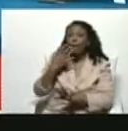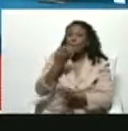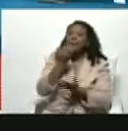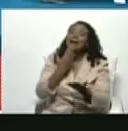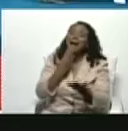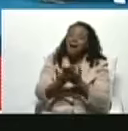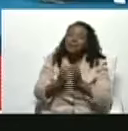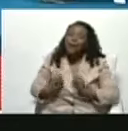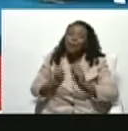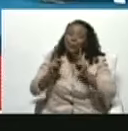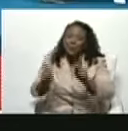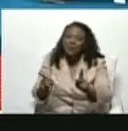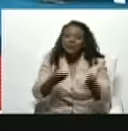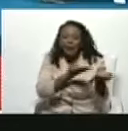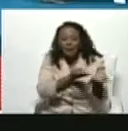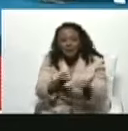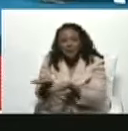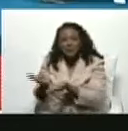gracias por la oportunidad.